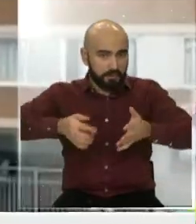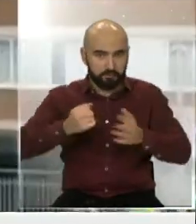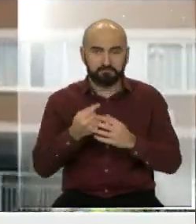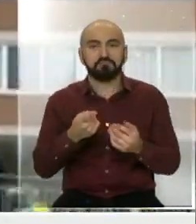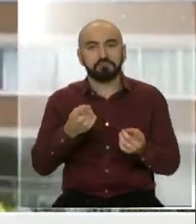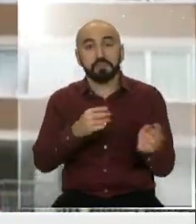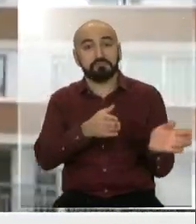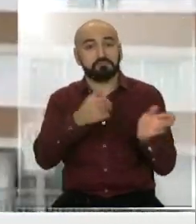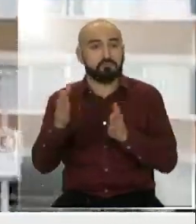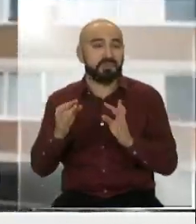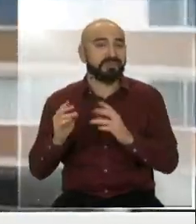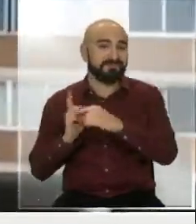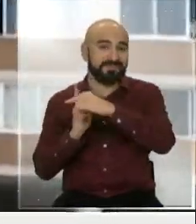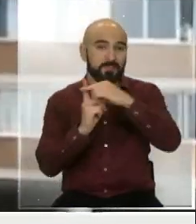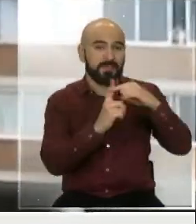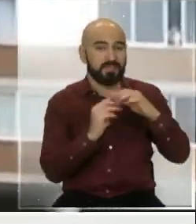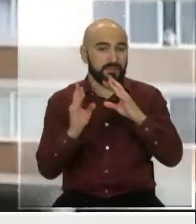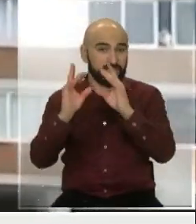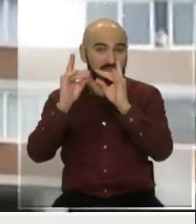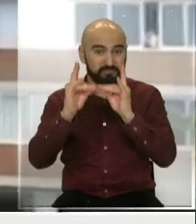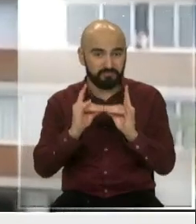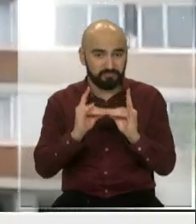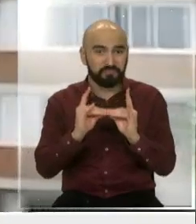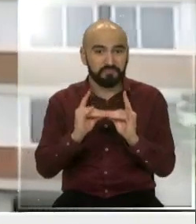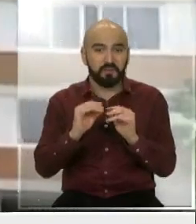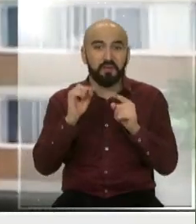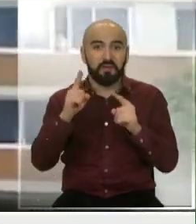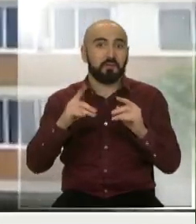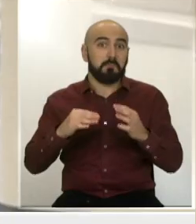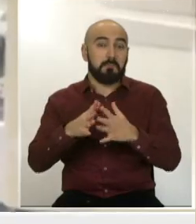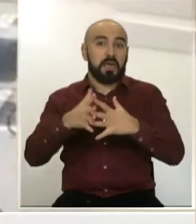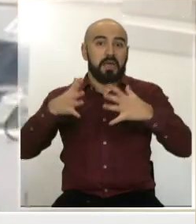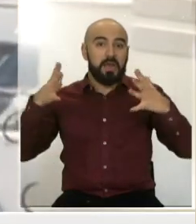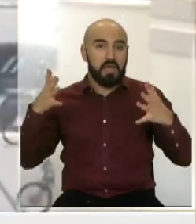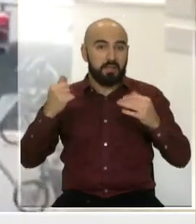en el cementerio de Vila Formosa, el más grande de América